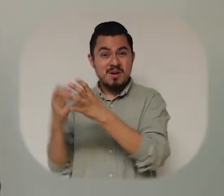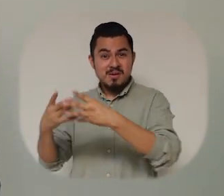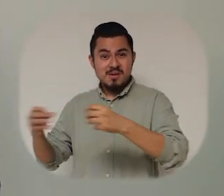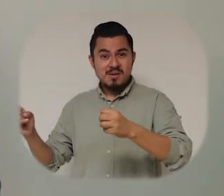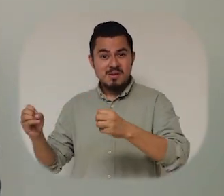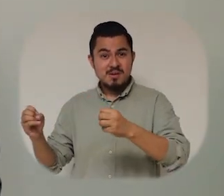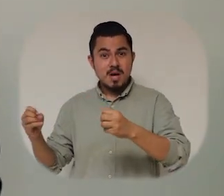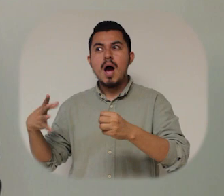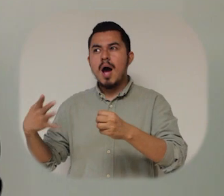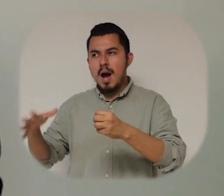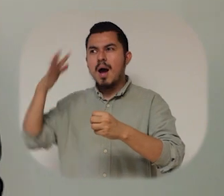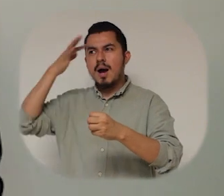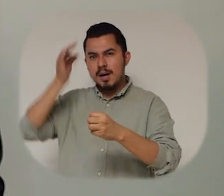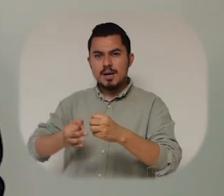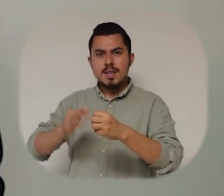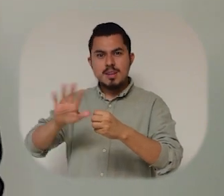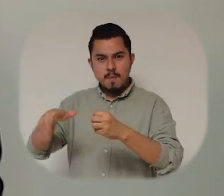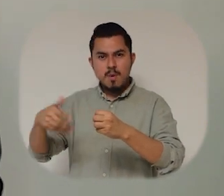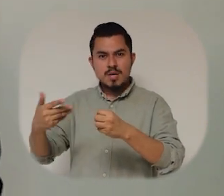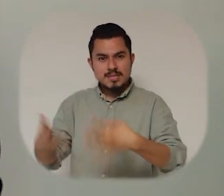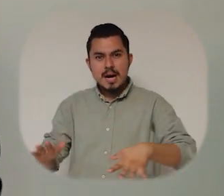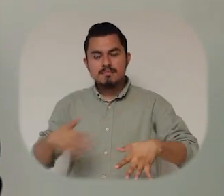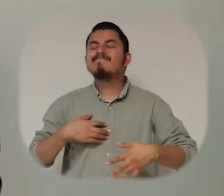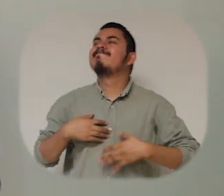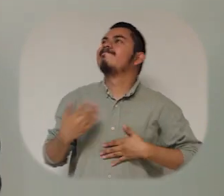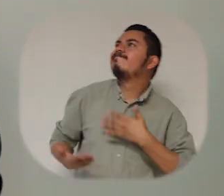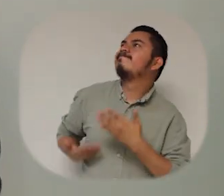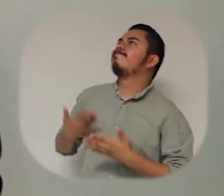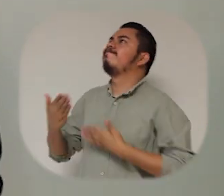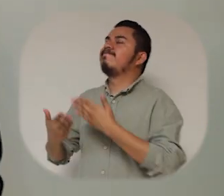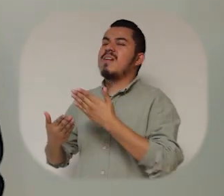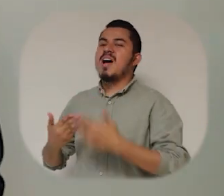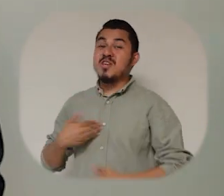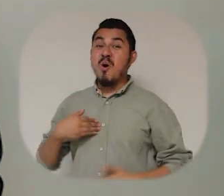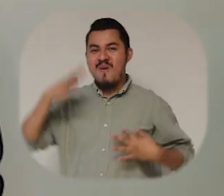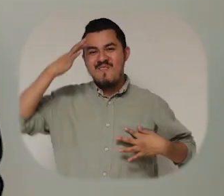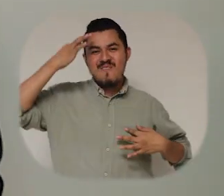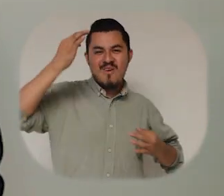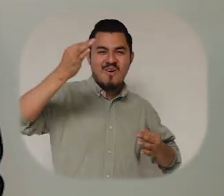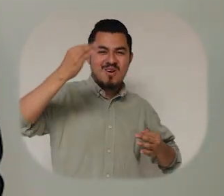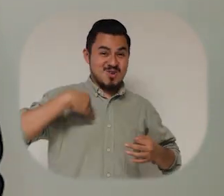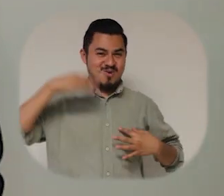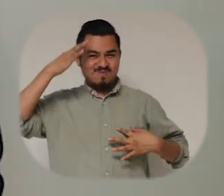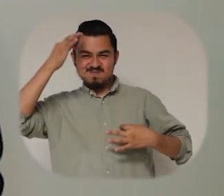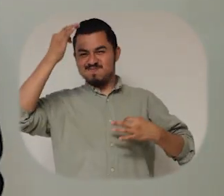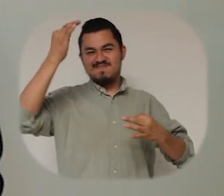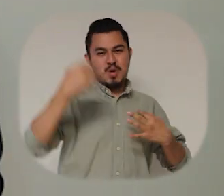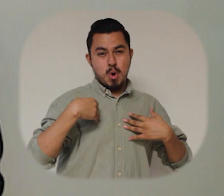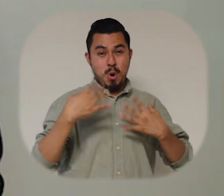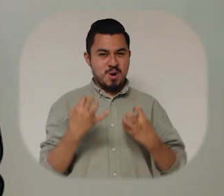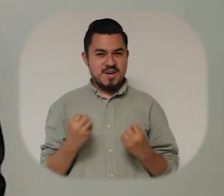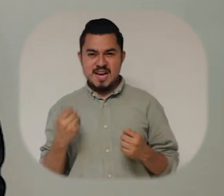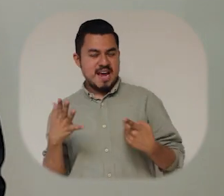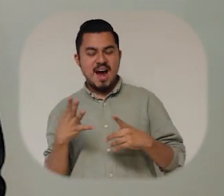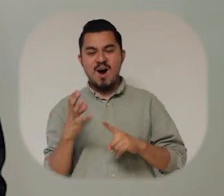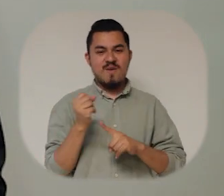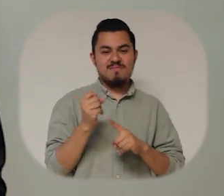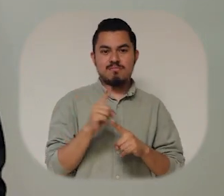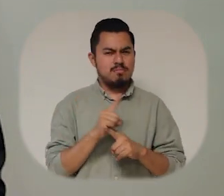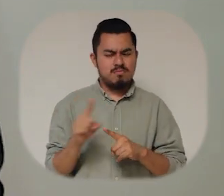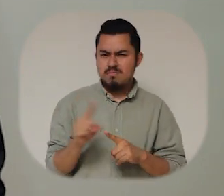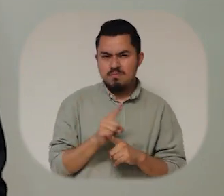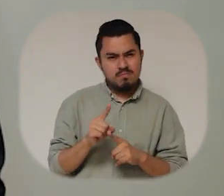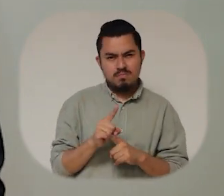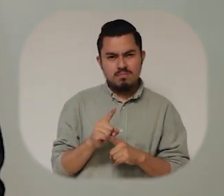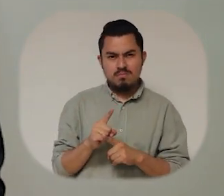yo puedo entregarme. No es algo que yo puedo dejar con mi voluntad. No es algo que yo pueda hacer porque yo quiera, sino que cuando yo creo de